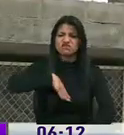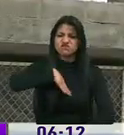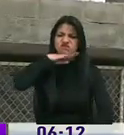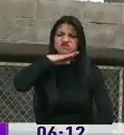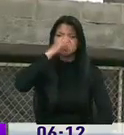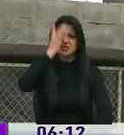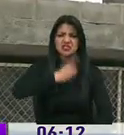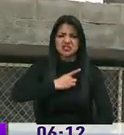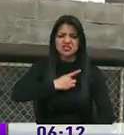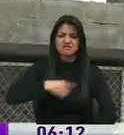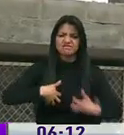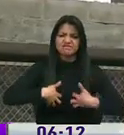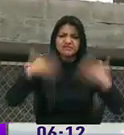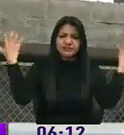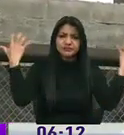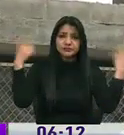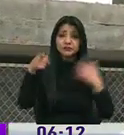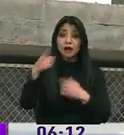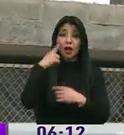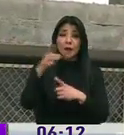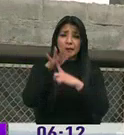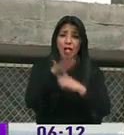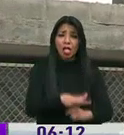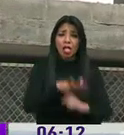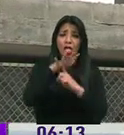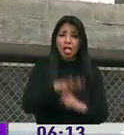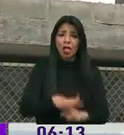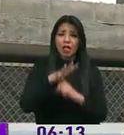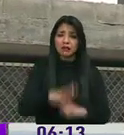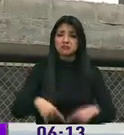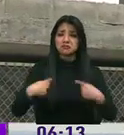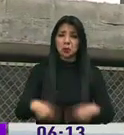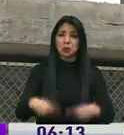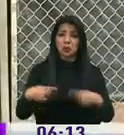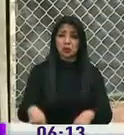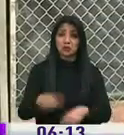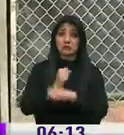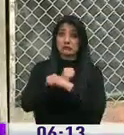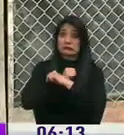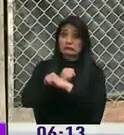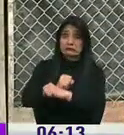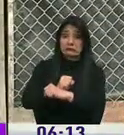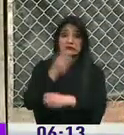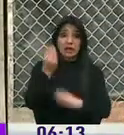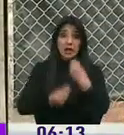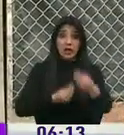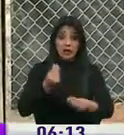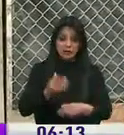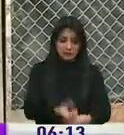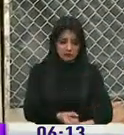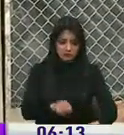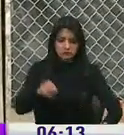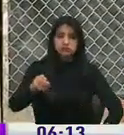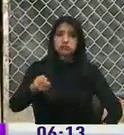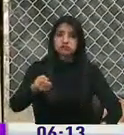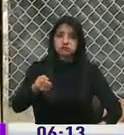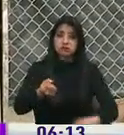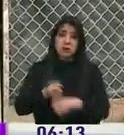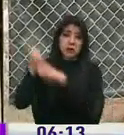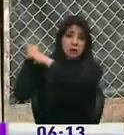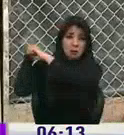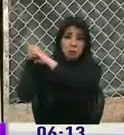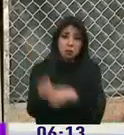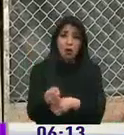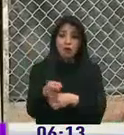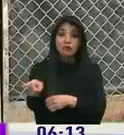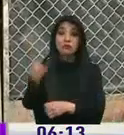salir del sometimiento en el que le tenía su pareja en esta ocasión para defenderse tomó entre sus manos un azadón con el que habría golpeado al padre de